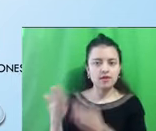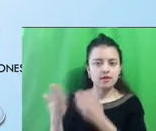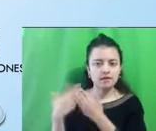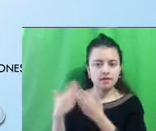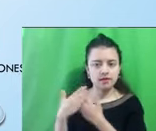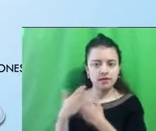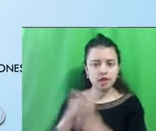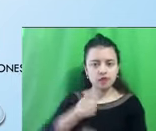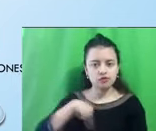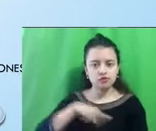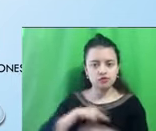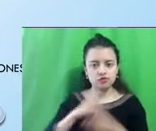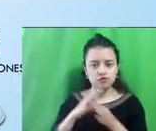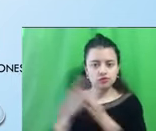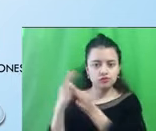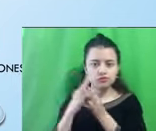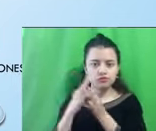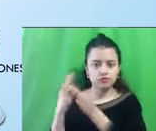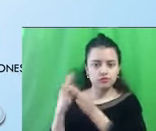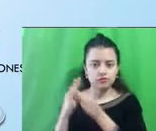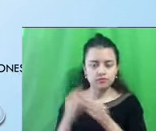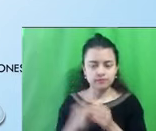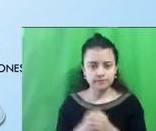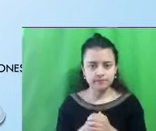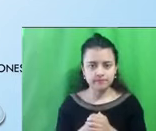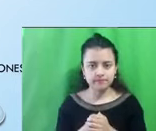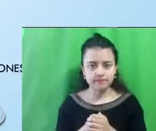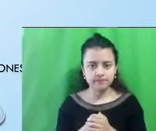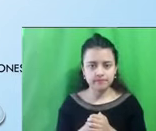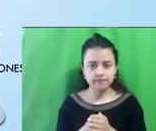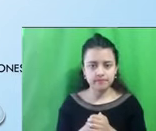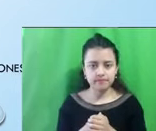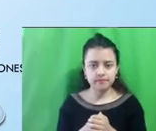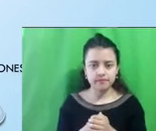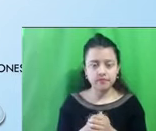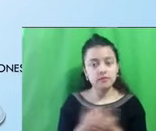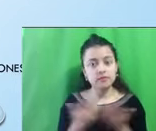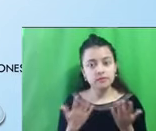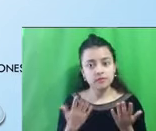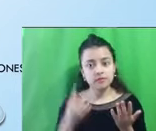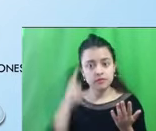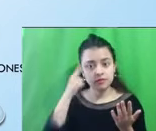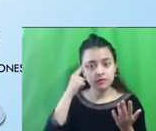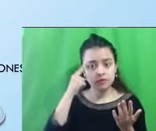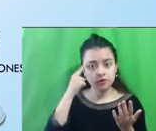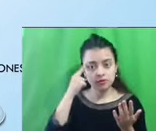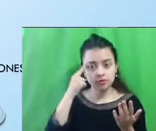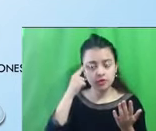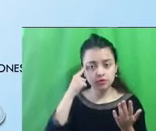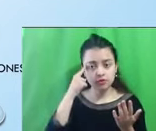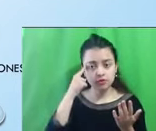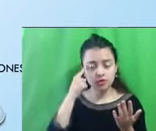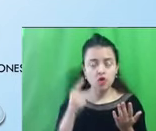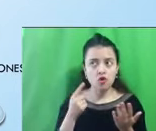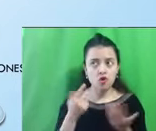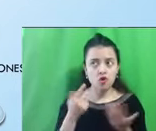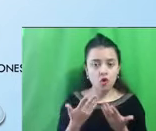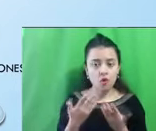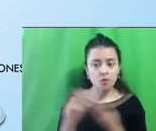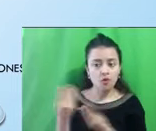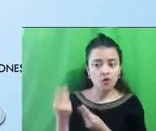nos autorizó, ya nos dijo el proyecto es viable y ahora se le puede asignar los recursos. Entonces este